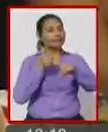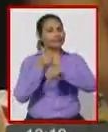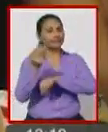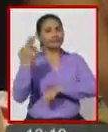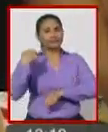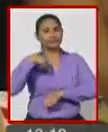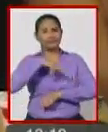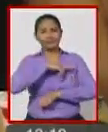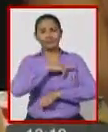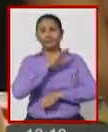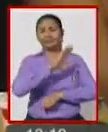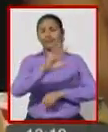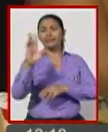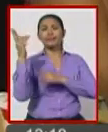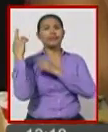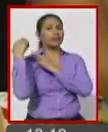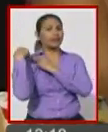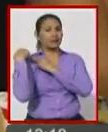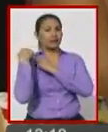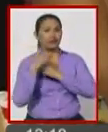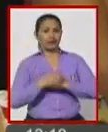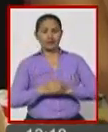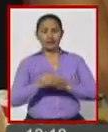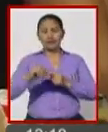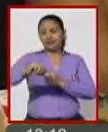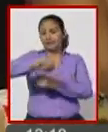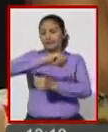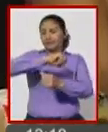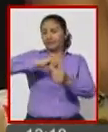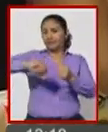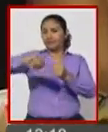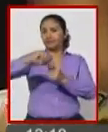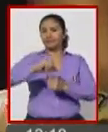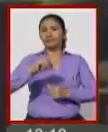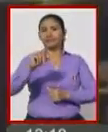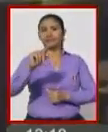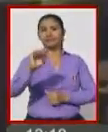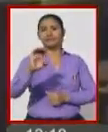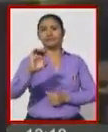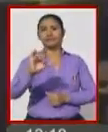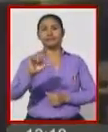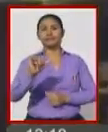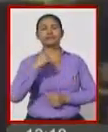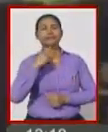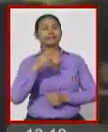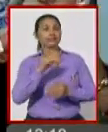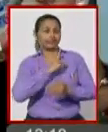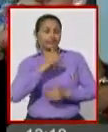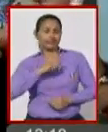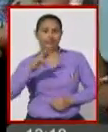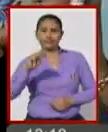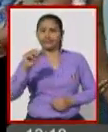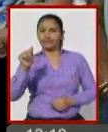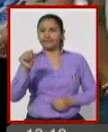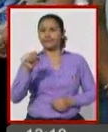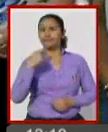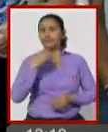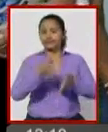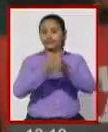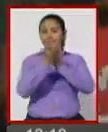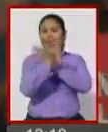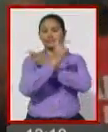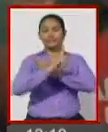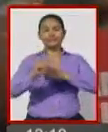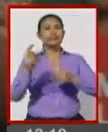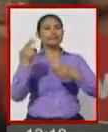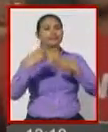a nosotros de las responsabilidades que tiene en su entorno el señor Leyes. Además, el diputado del MAS pidió a los demócratas